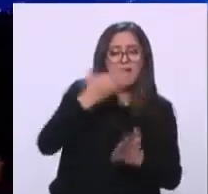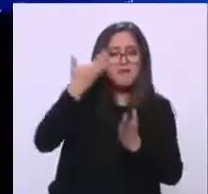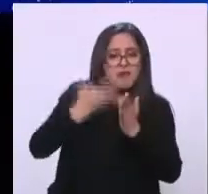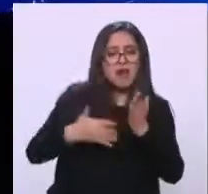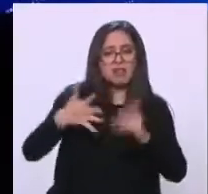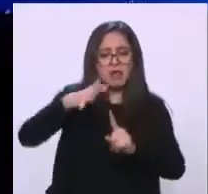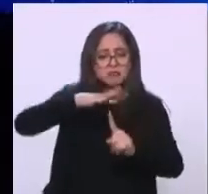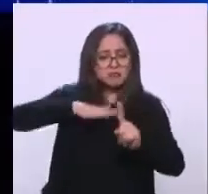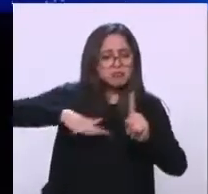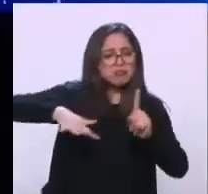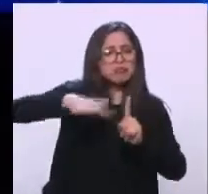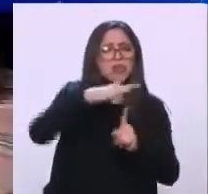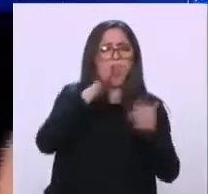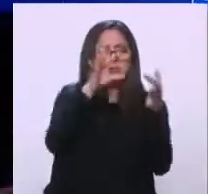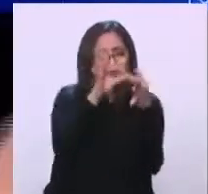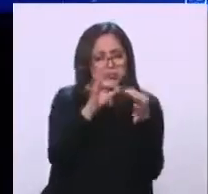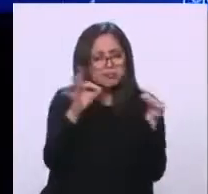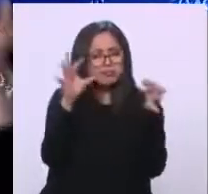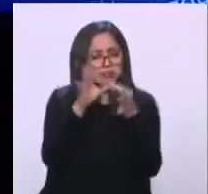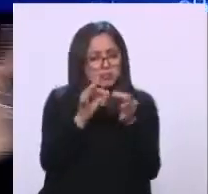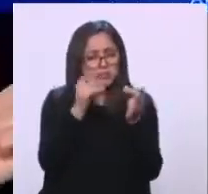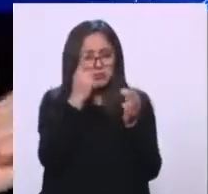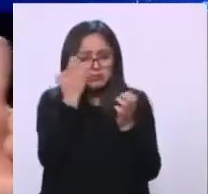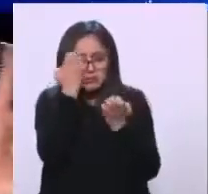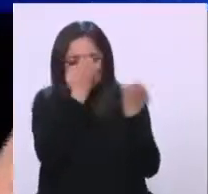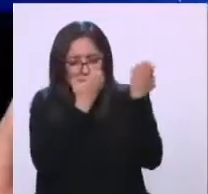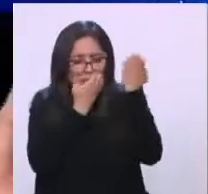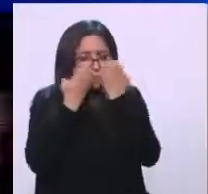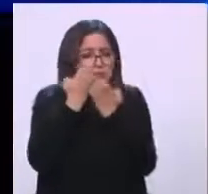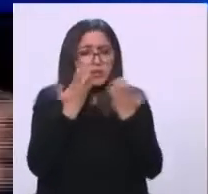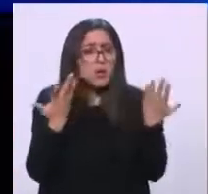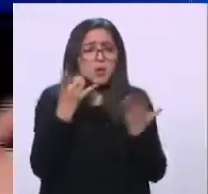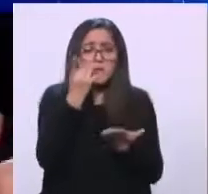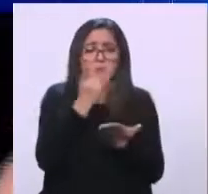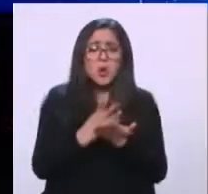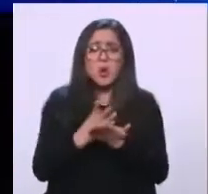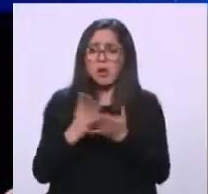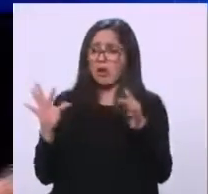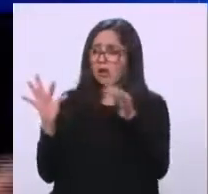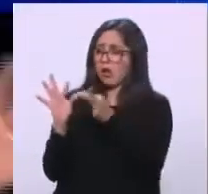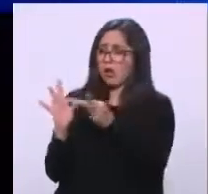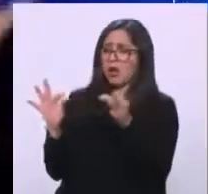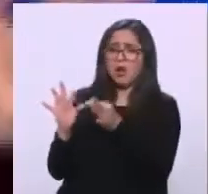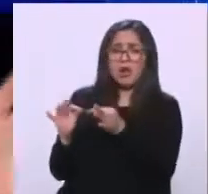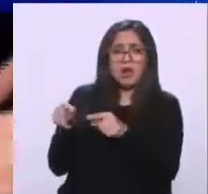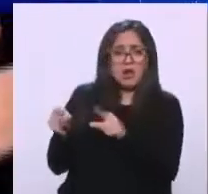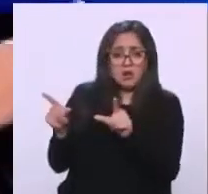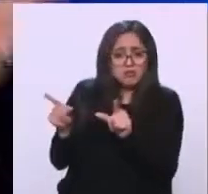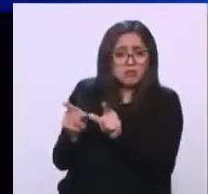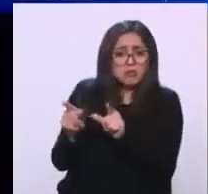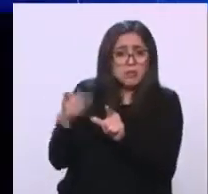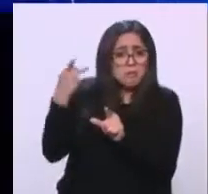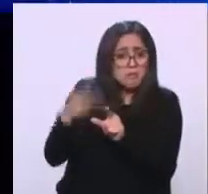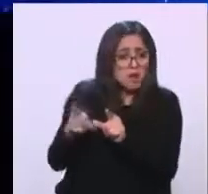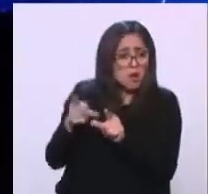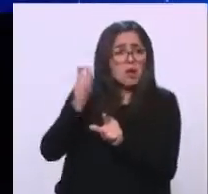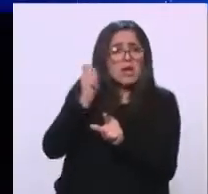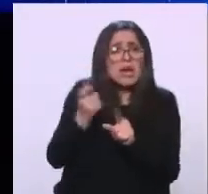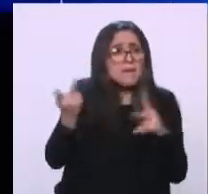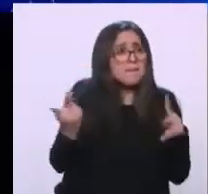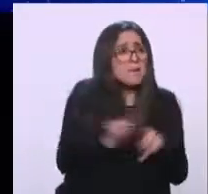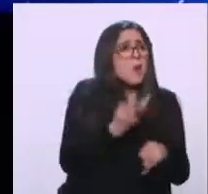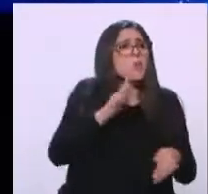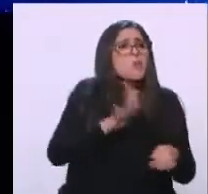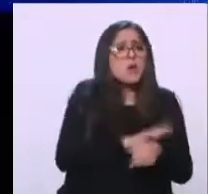toda la película, y se va haciendo, digamos, una narrativa que nada tiene que ver con el origen de las cosas.